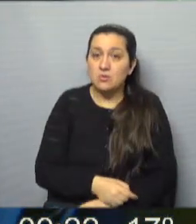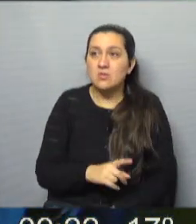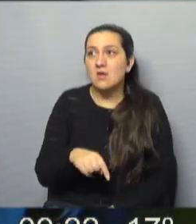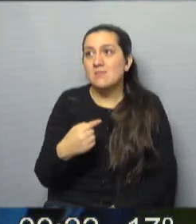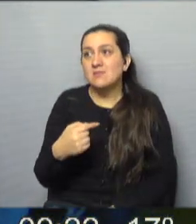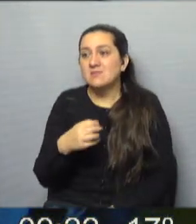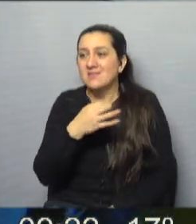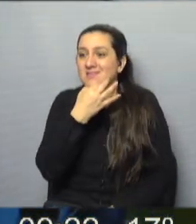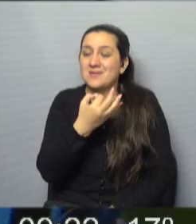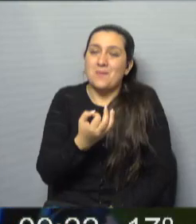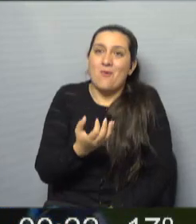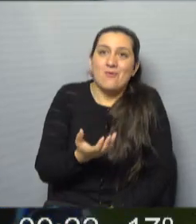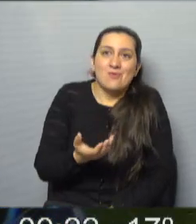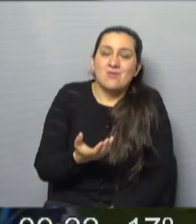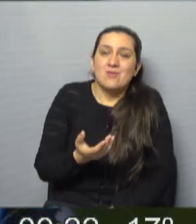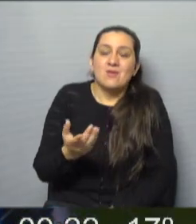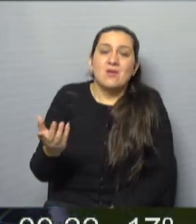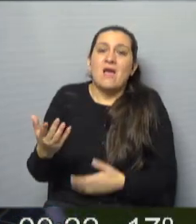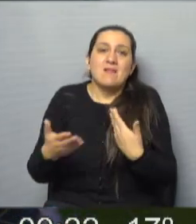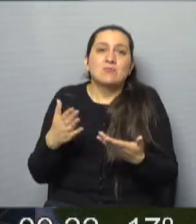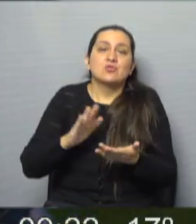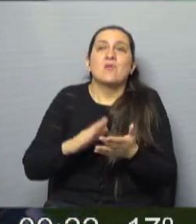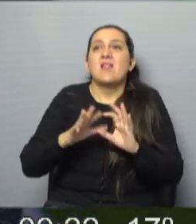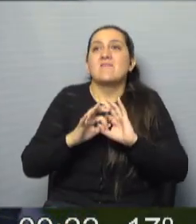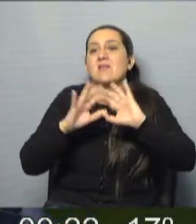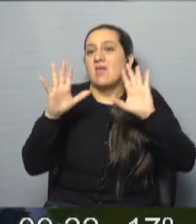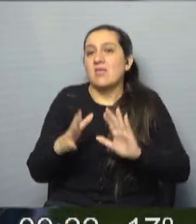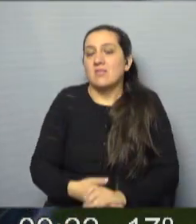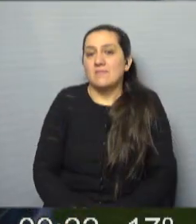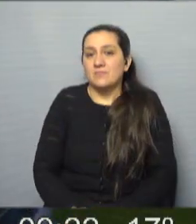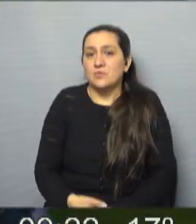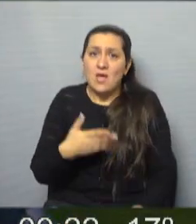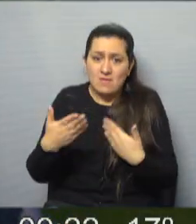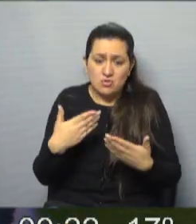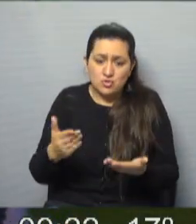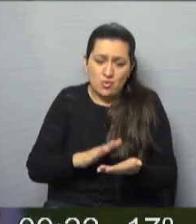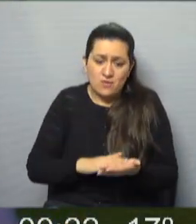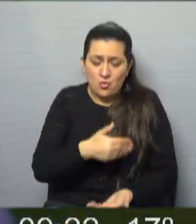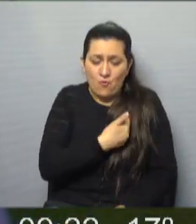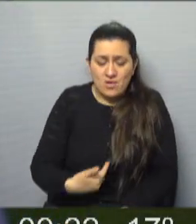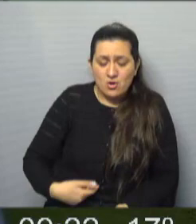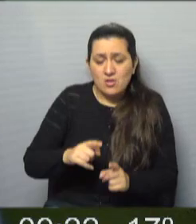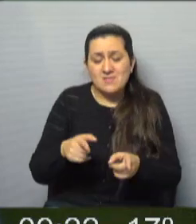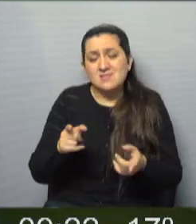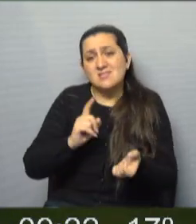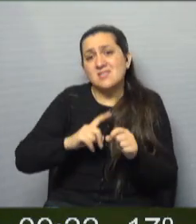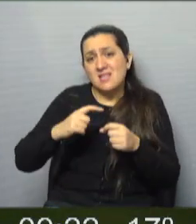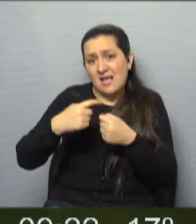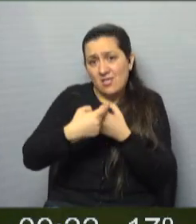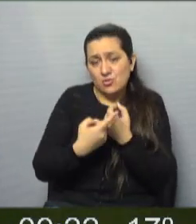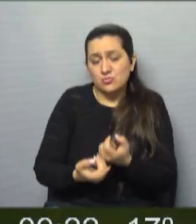habla de la libertad. Y estoy hablando a nivel de gobierno, a nivel de sindicatos, ¿eh? Sí, a nivel de central sindical.